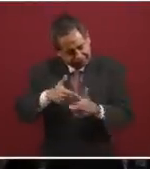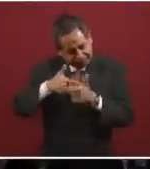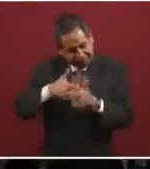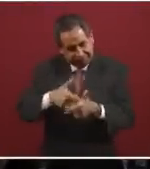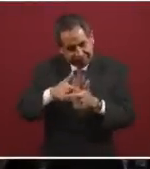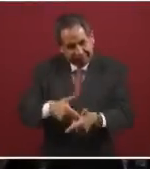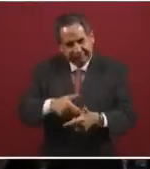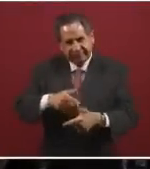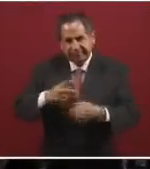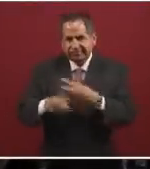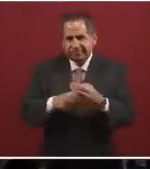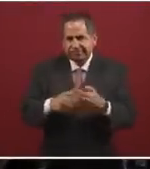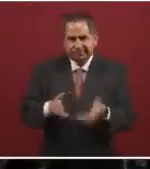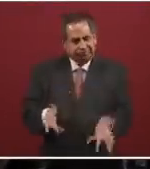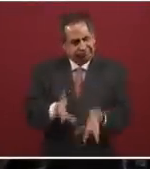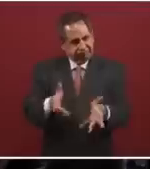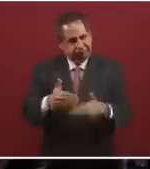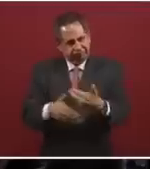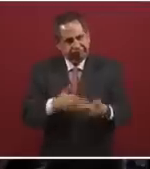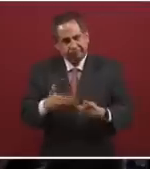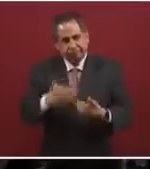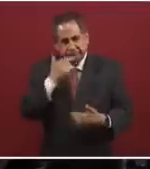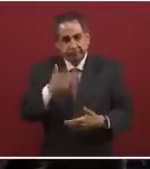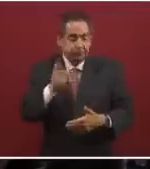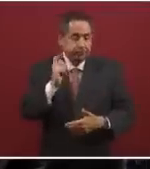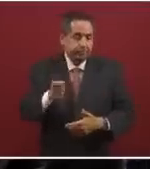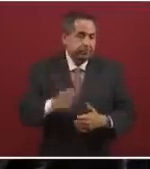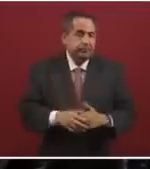¿no?, para que camine,